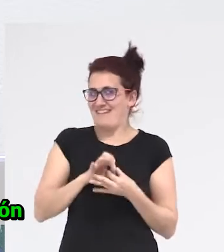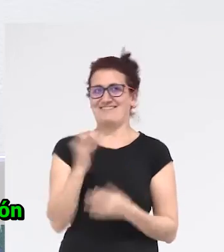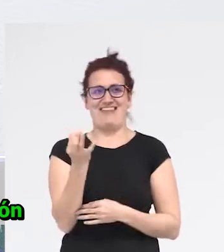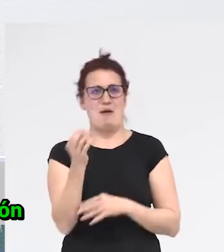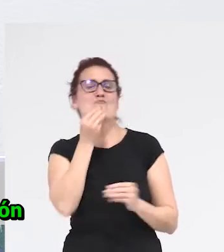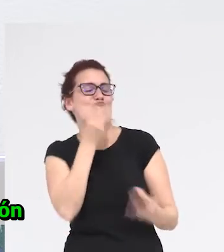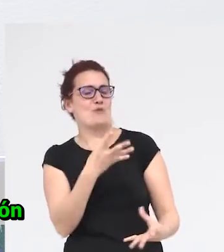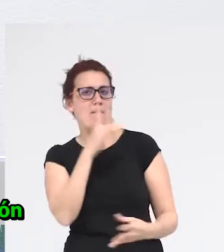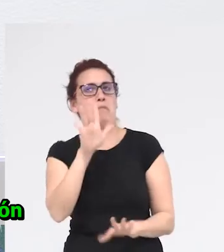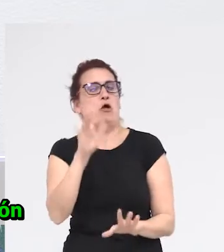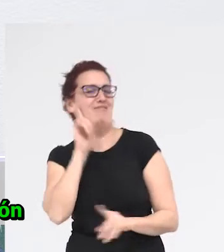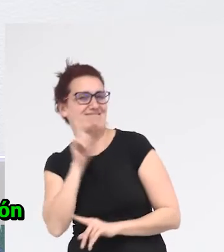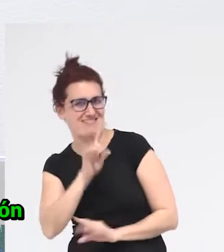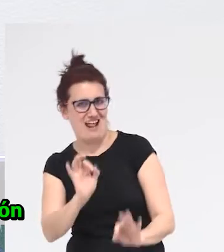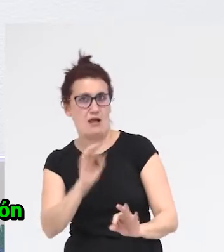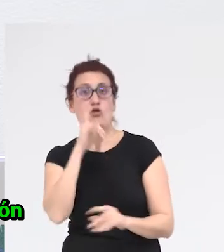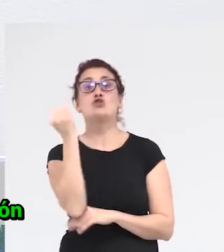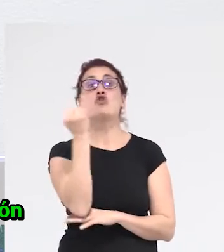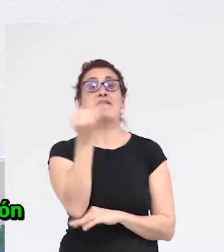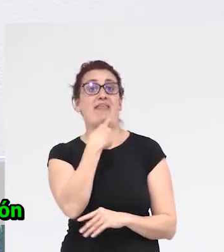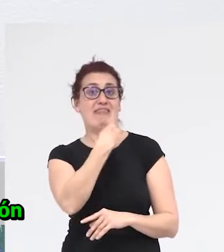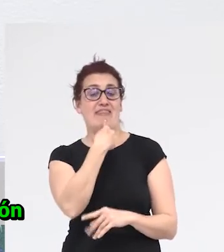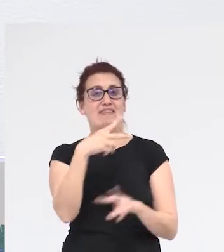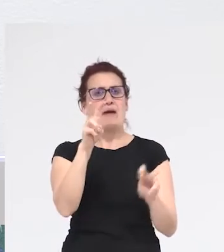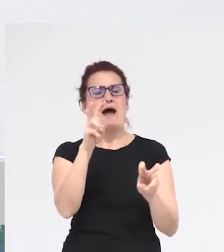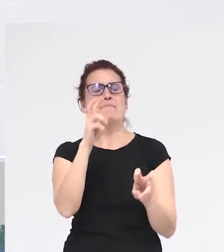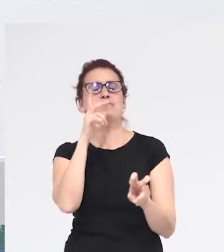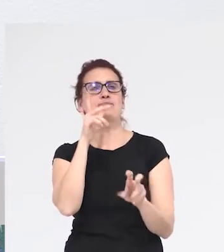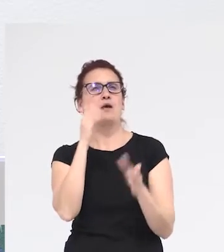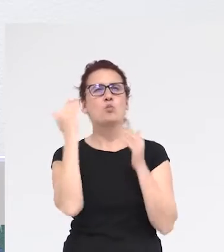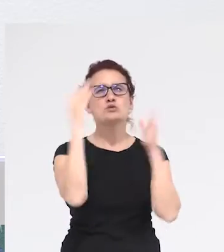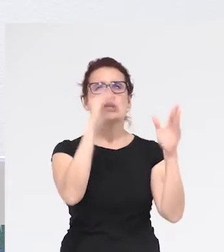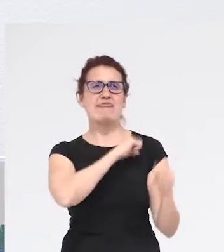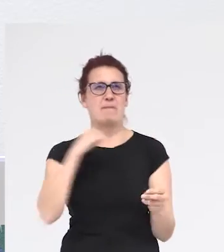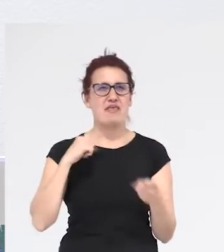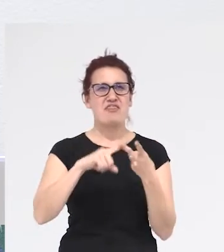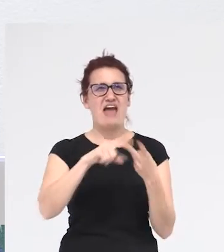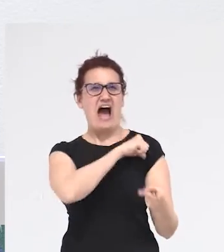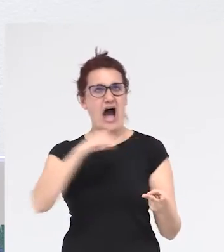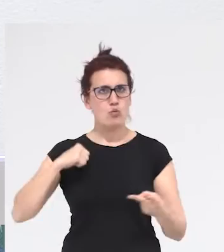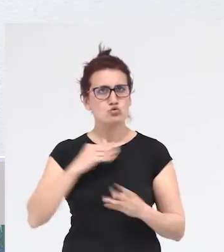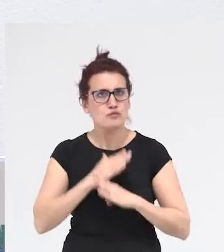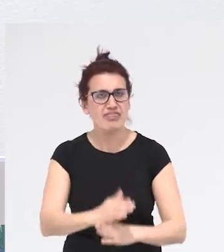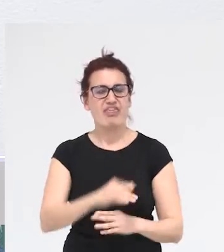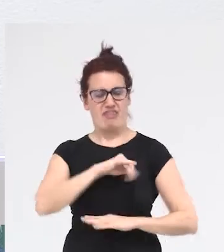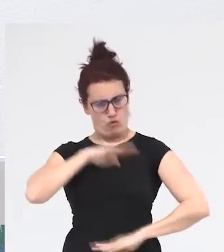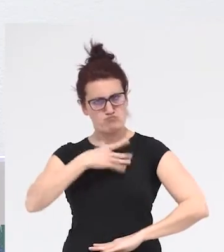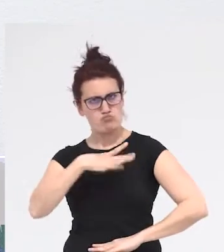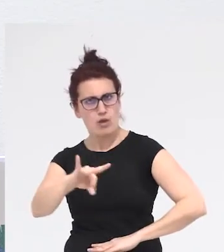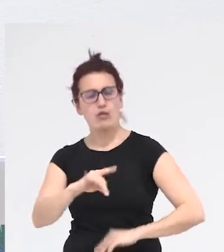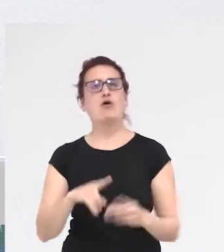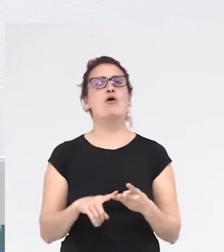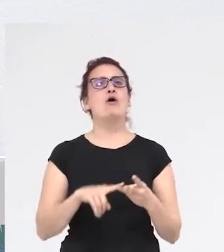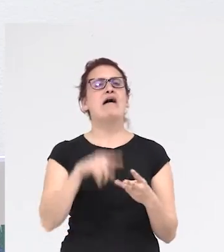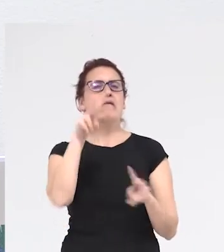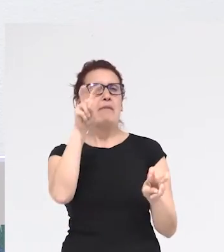con esto? O sea, acá está poniendo en cuestión la idea de independencia, la idea de autosuficiencia, la idea de que existe